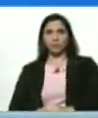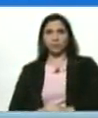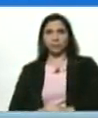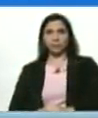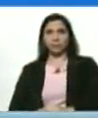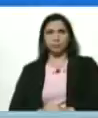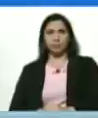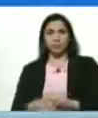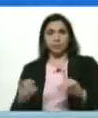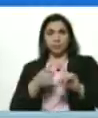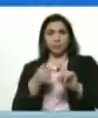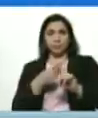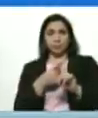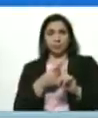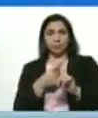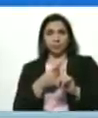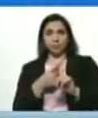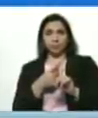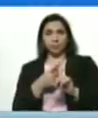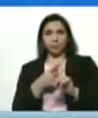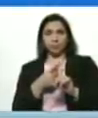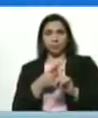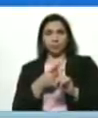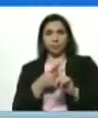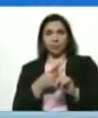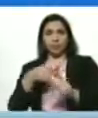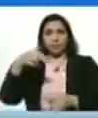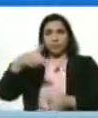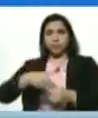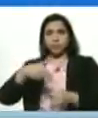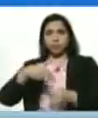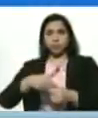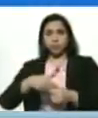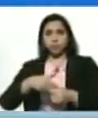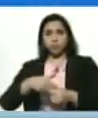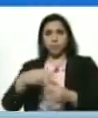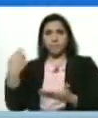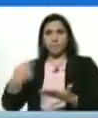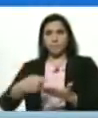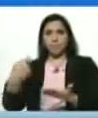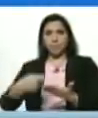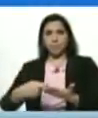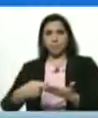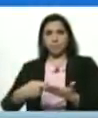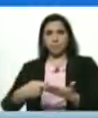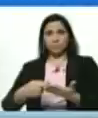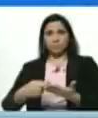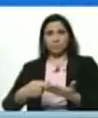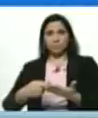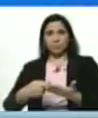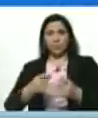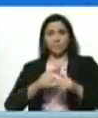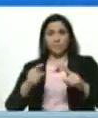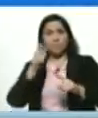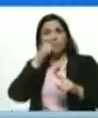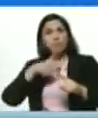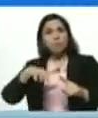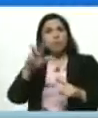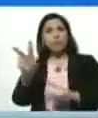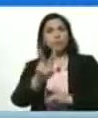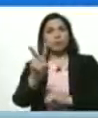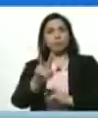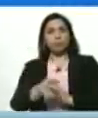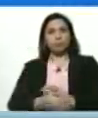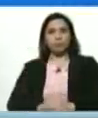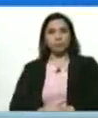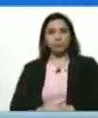en primer lugar la gasolina subsidiada para el pueblo de venezuela